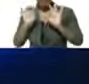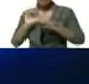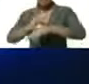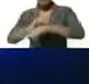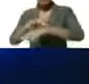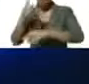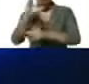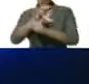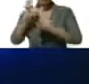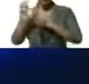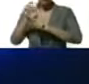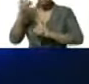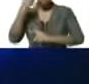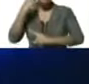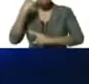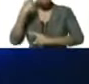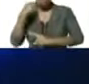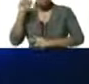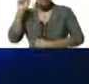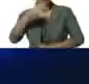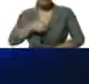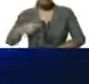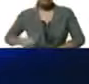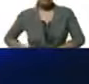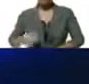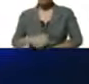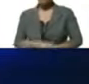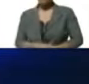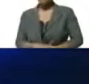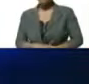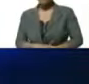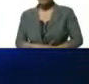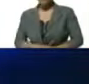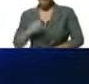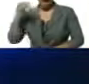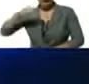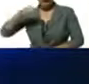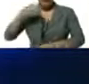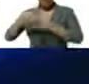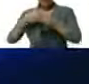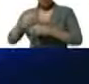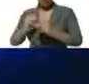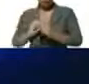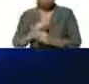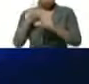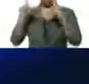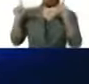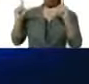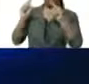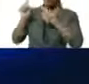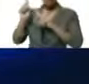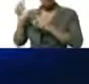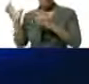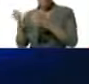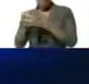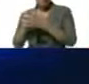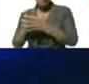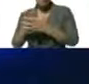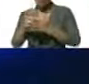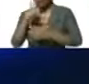tradicional china. Aquí, bueno, se hizo todo un escándalo por parte de un sector